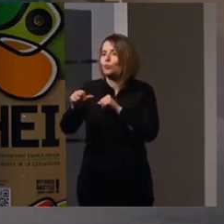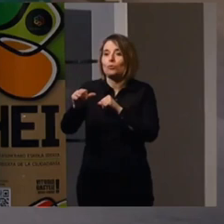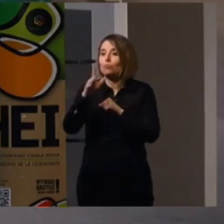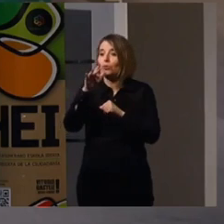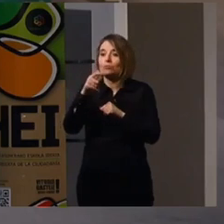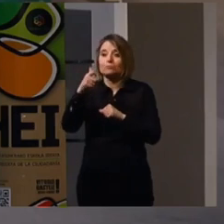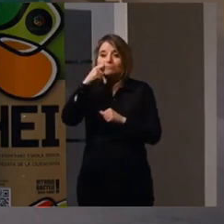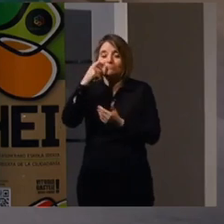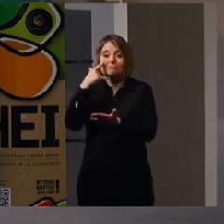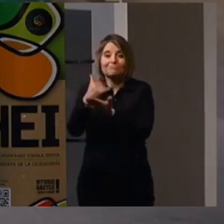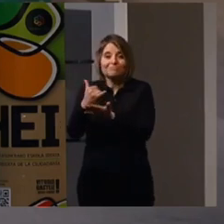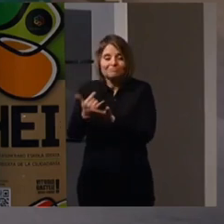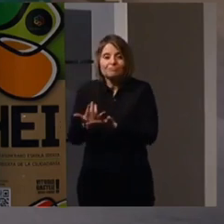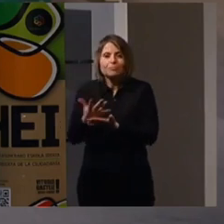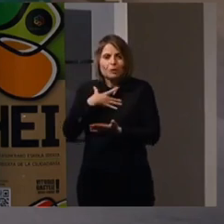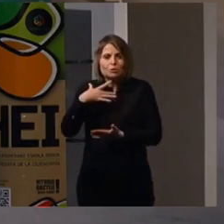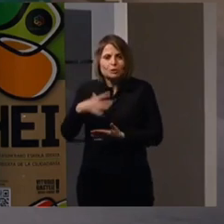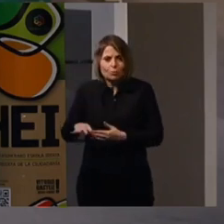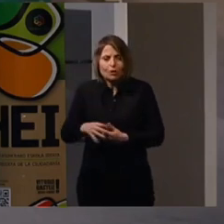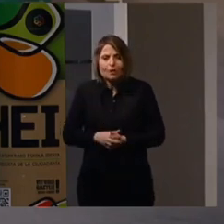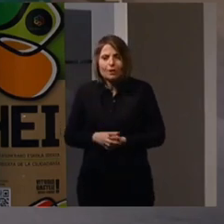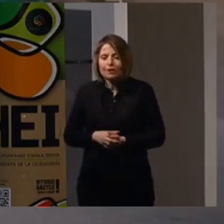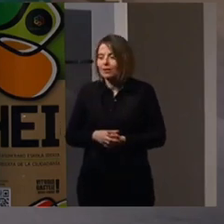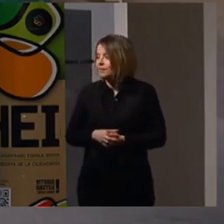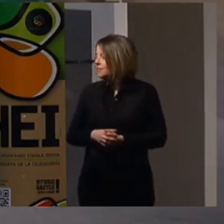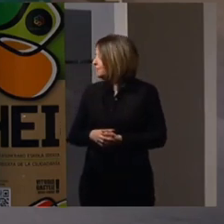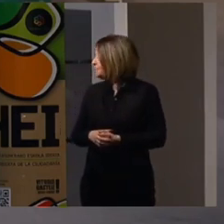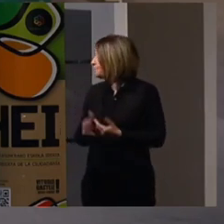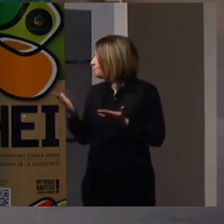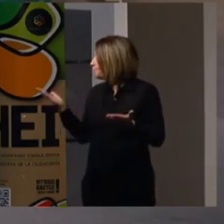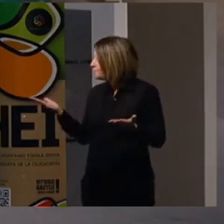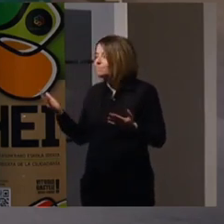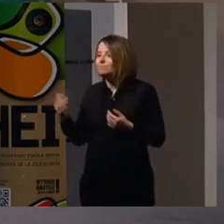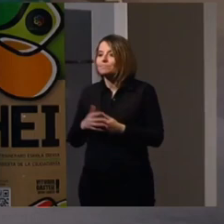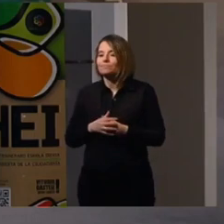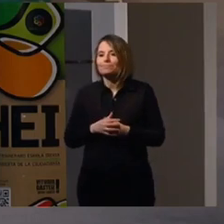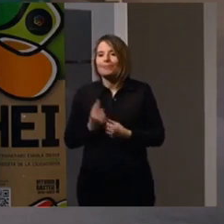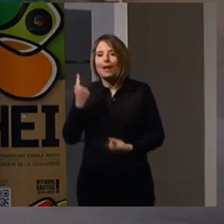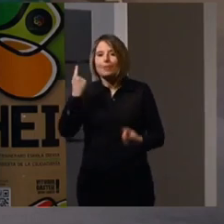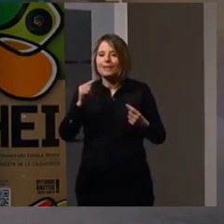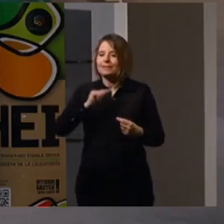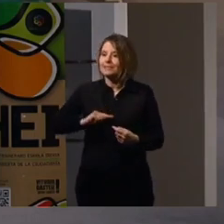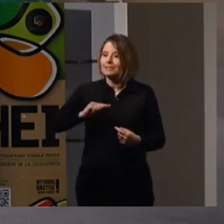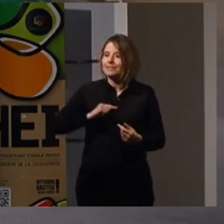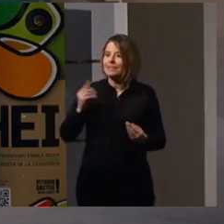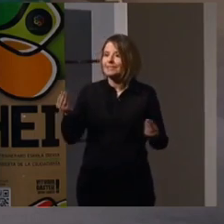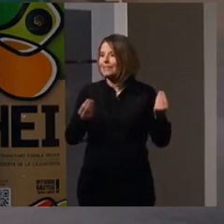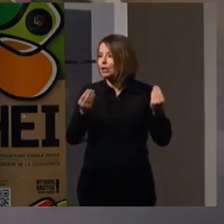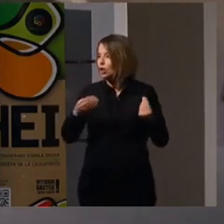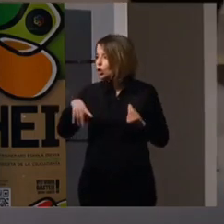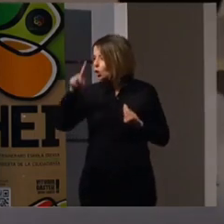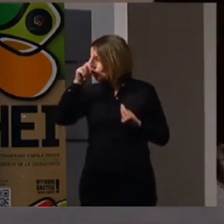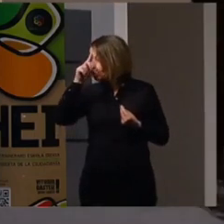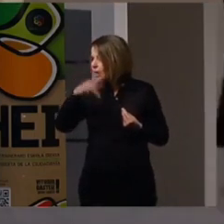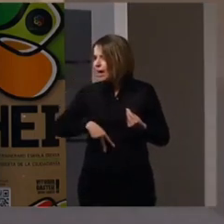porque no lo hemos vivido. Pero eso no significa que no sea posible, ¿no? Eso es. A mí a veces me da la sensación, incluso, no sé si